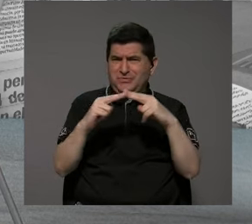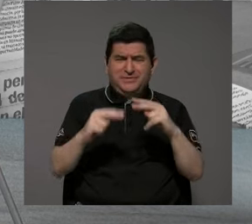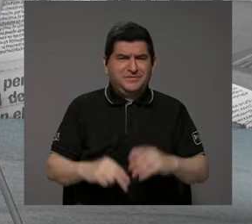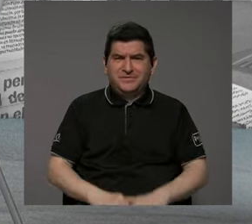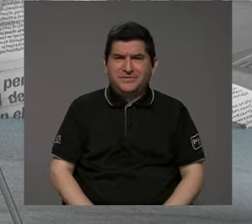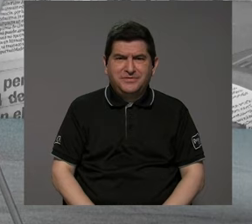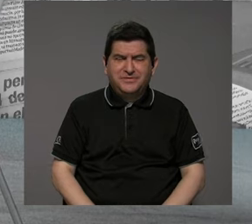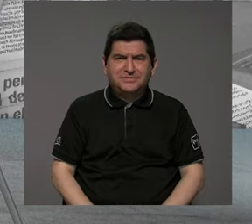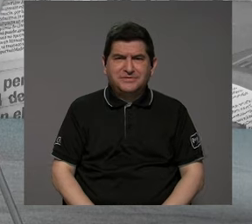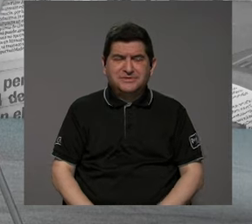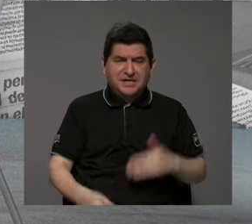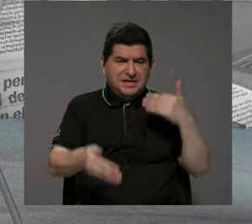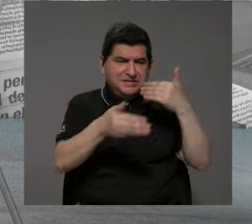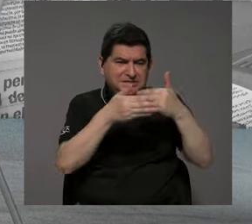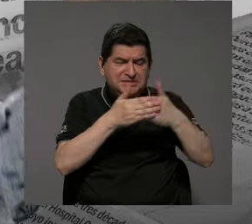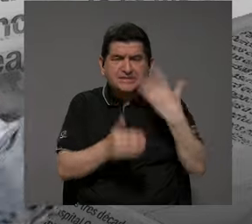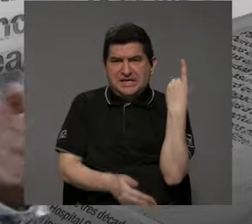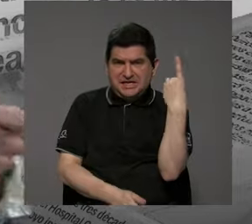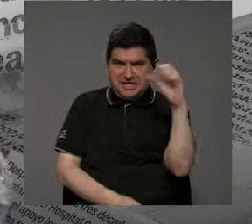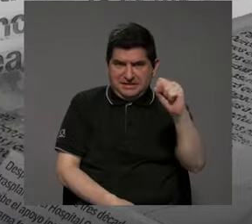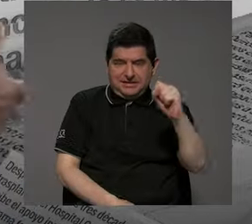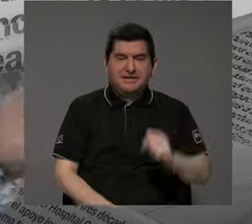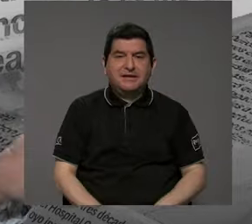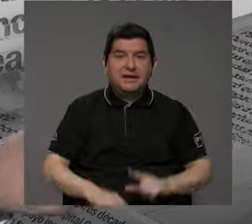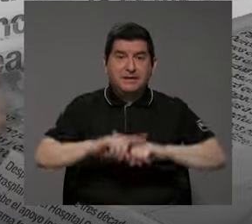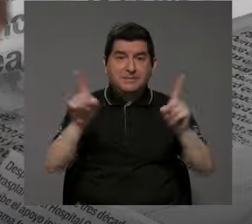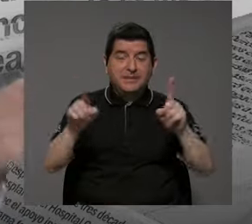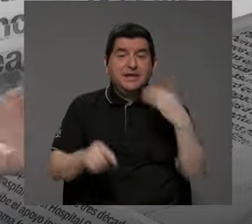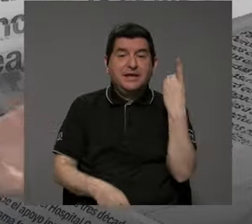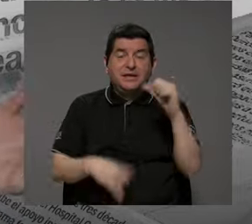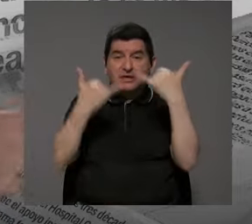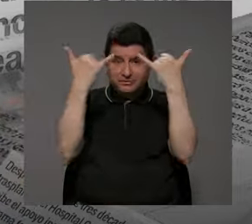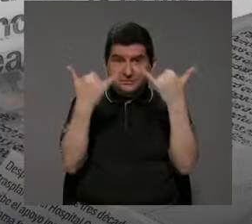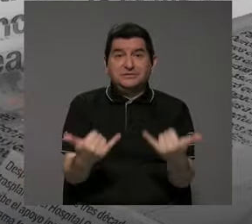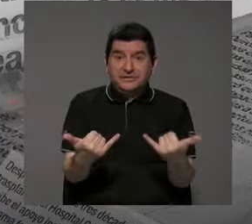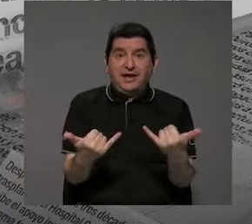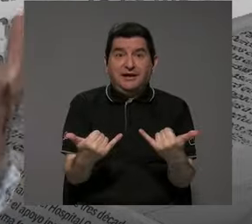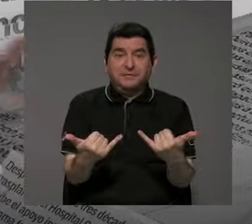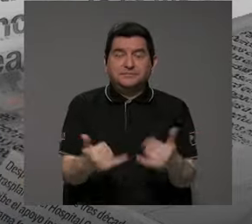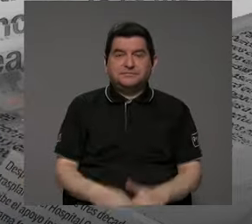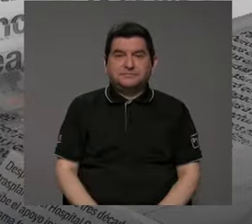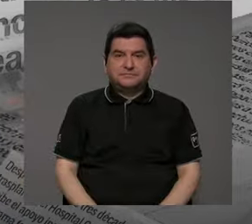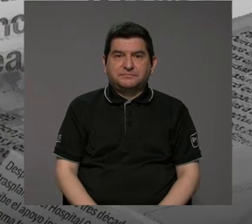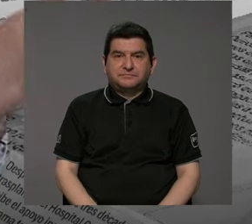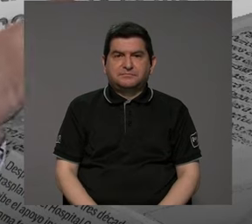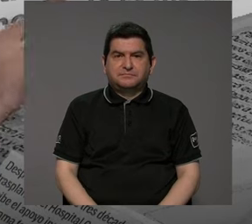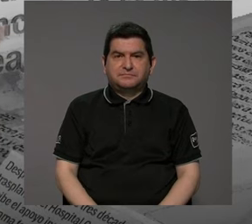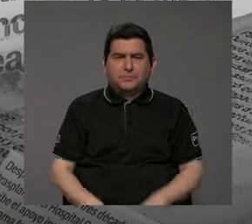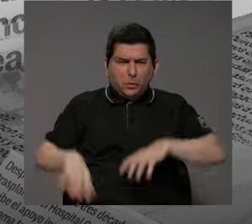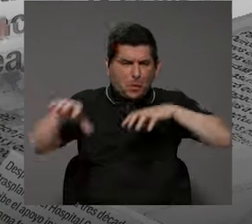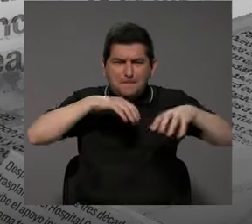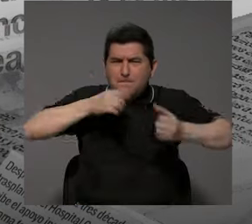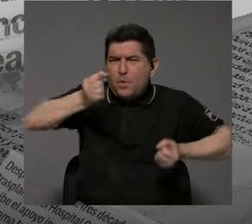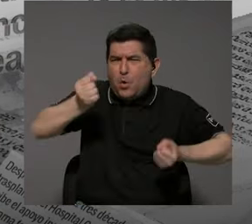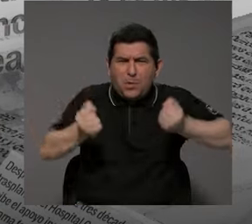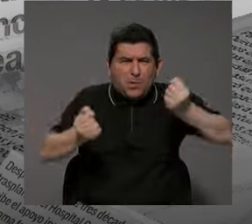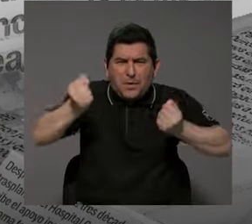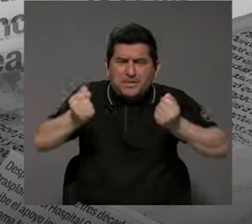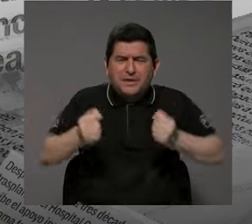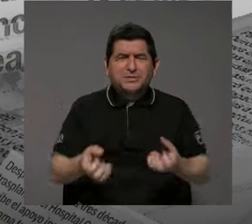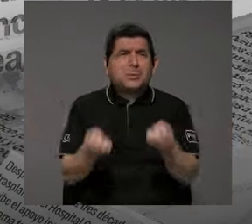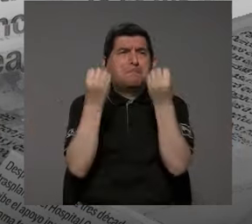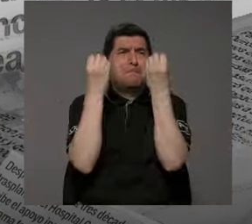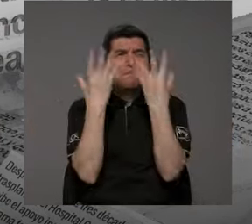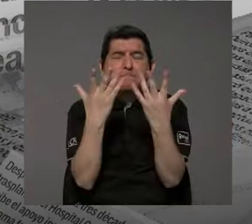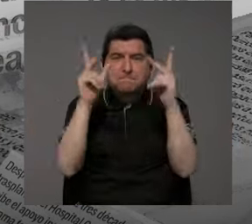que no viven cerca desamparados eh pero desamparados ya de por sí maneja un tráfico enorme